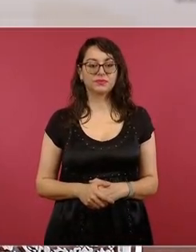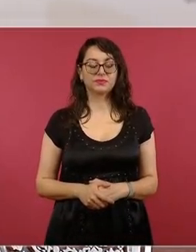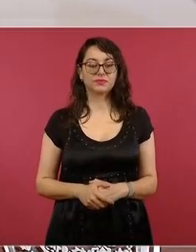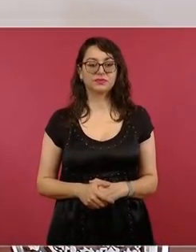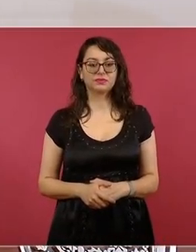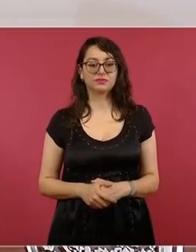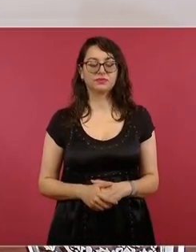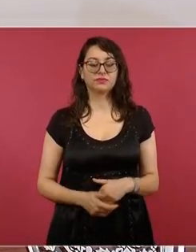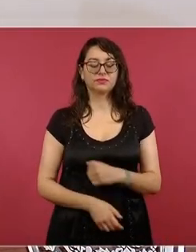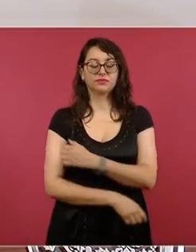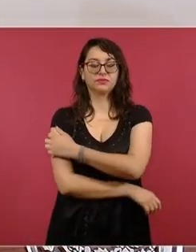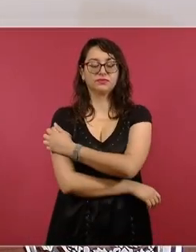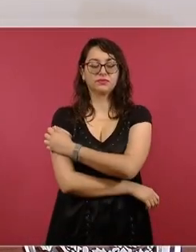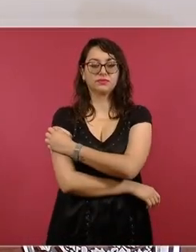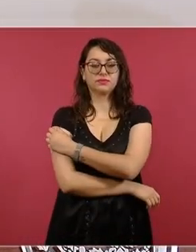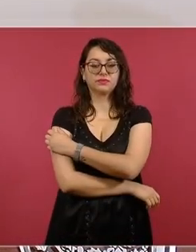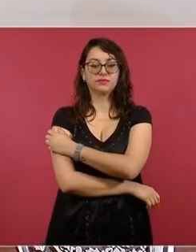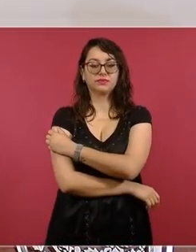básicamente hoy